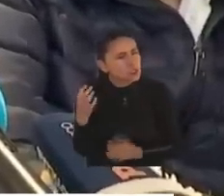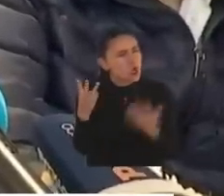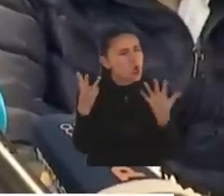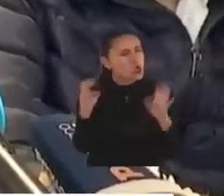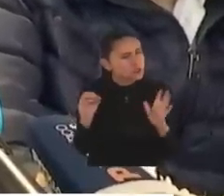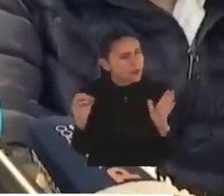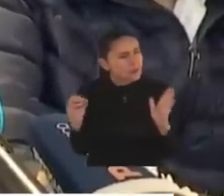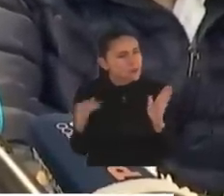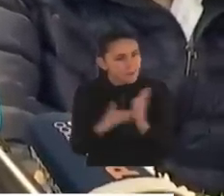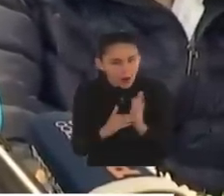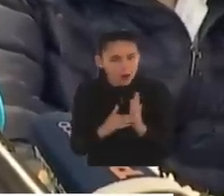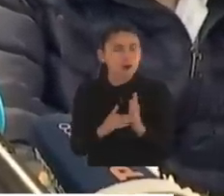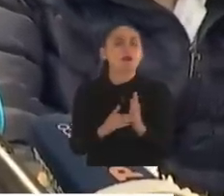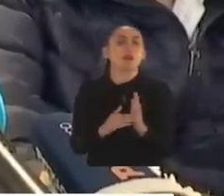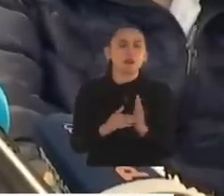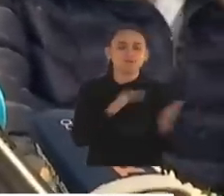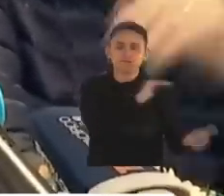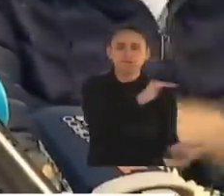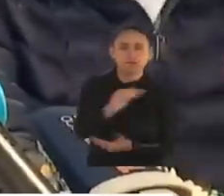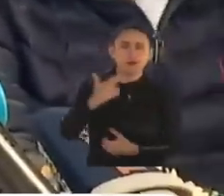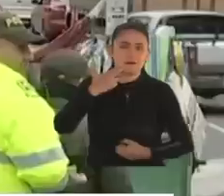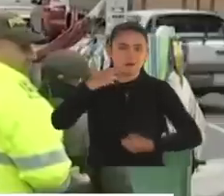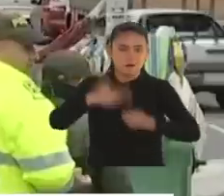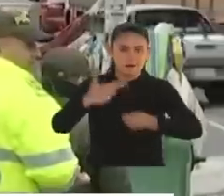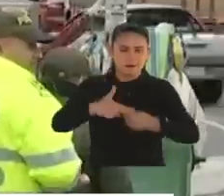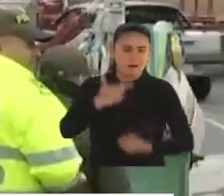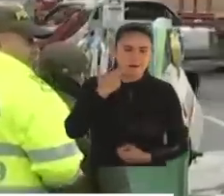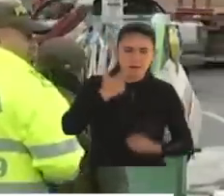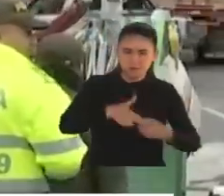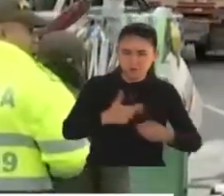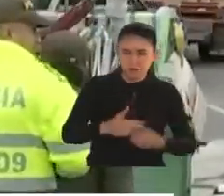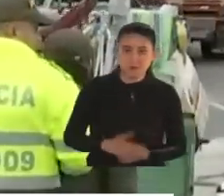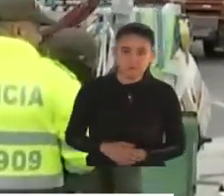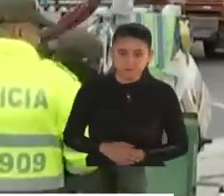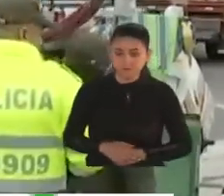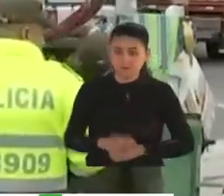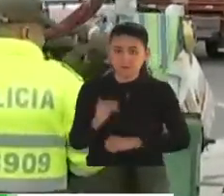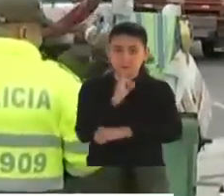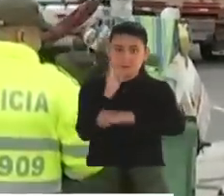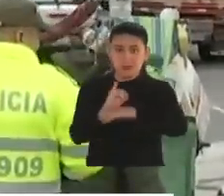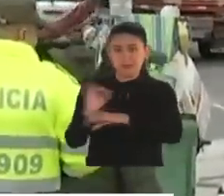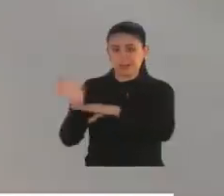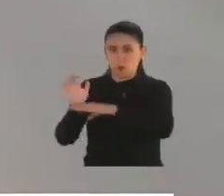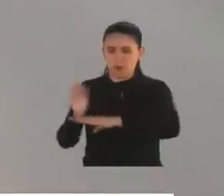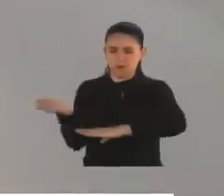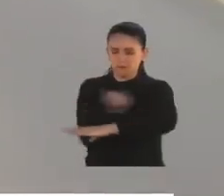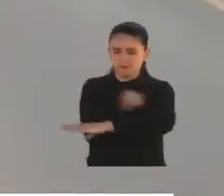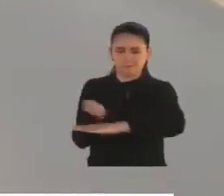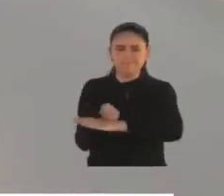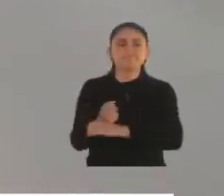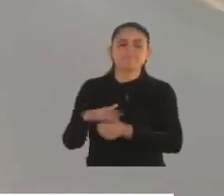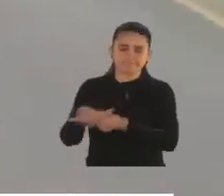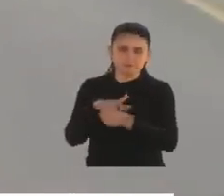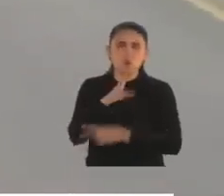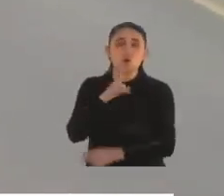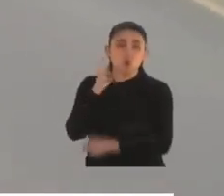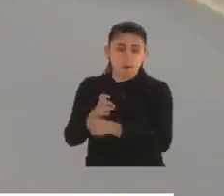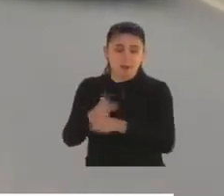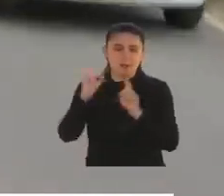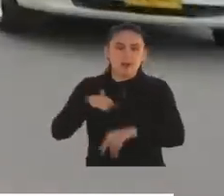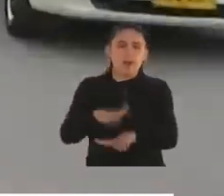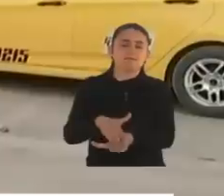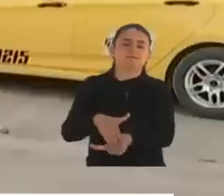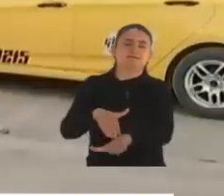1.480.000 galones de gasolina. En la ciudad fronteriza de Ipiales también se evidencia esta problemática. Largas filas y